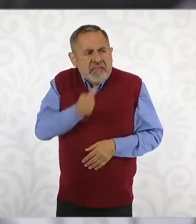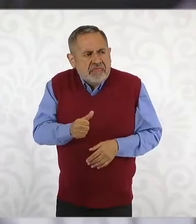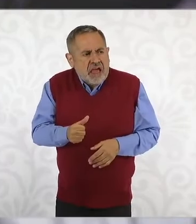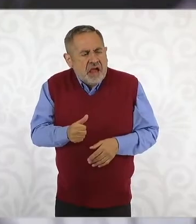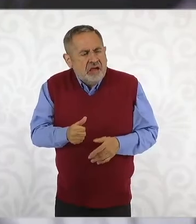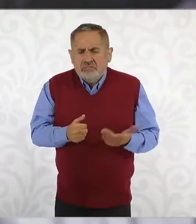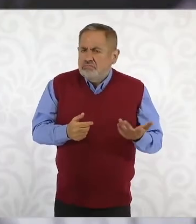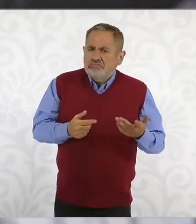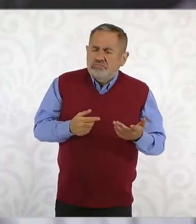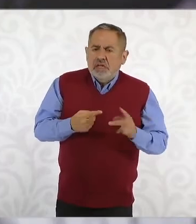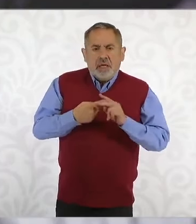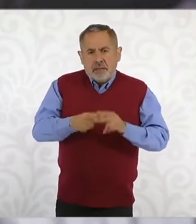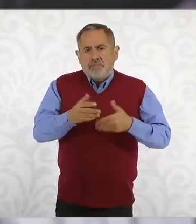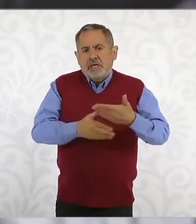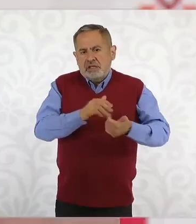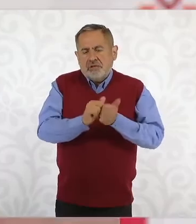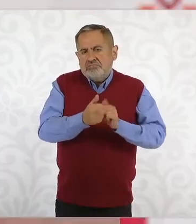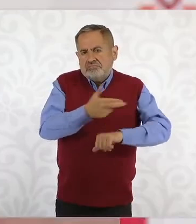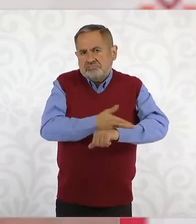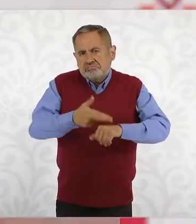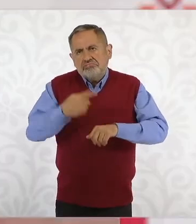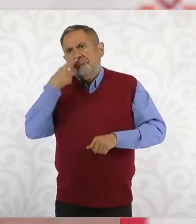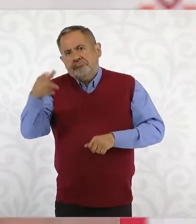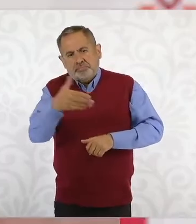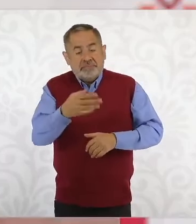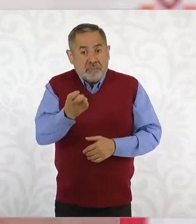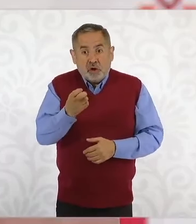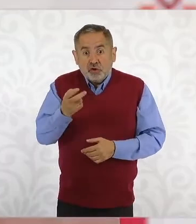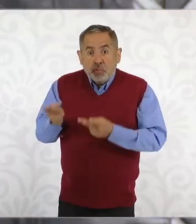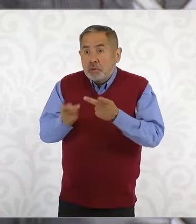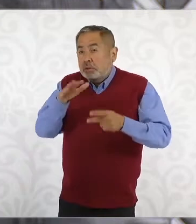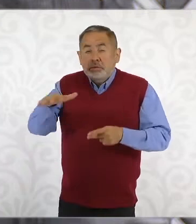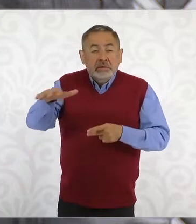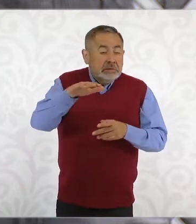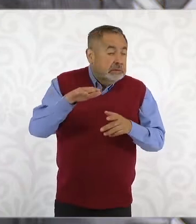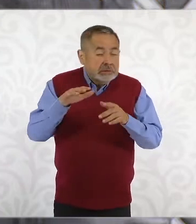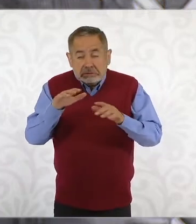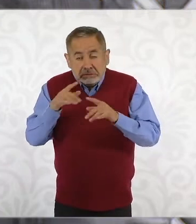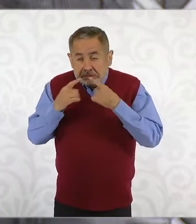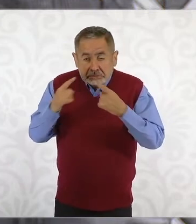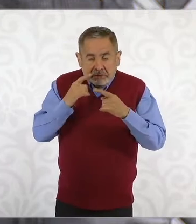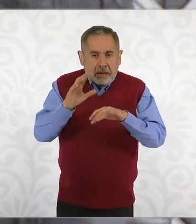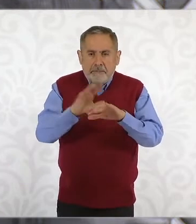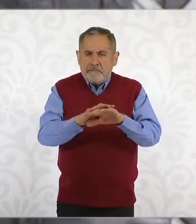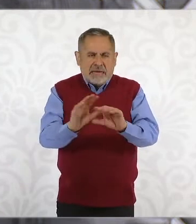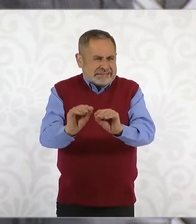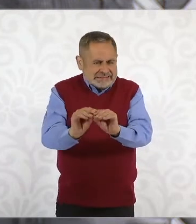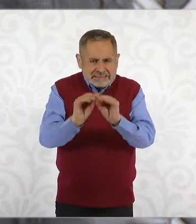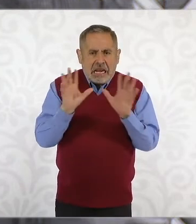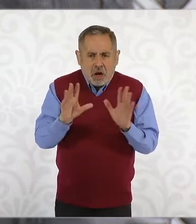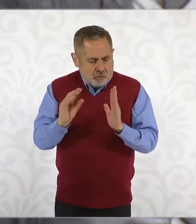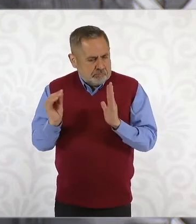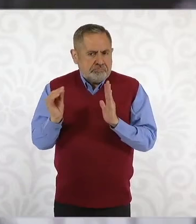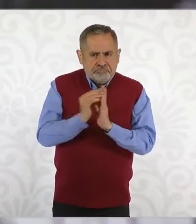ese proceso. Entonces, ¿qué sucedió durante esta consulta? Que se aclaró con mucha